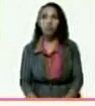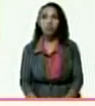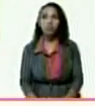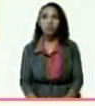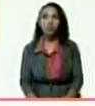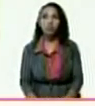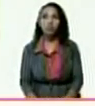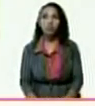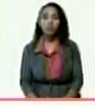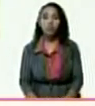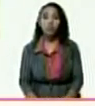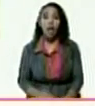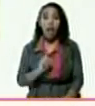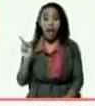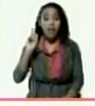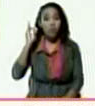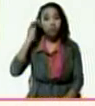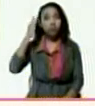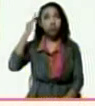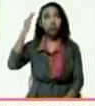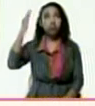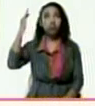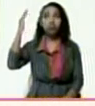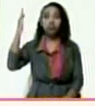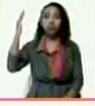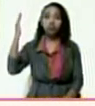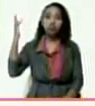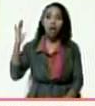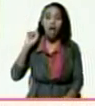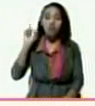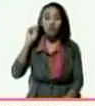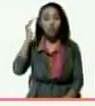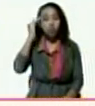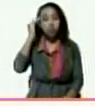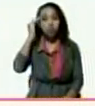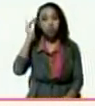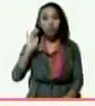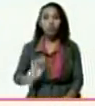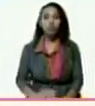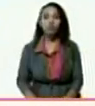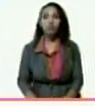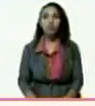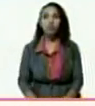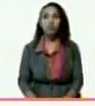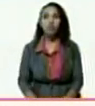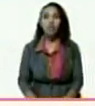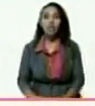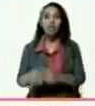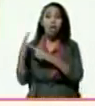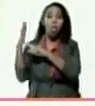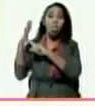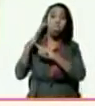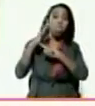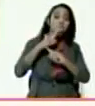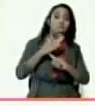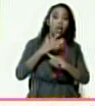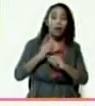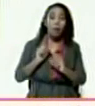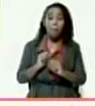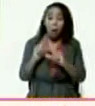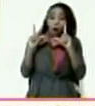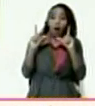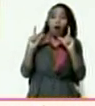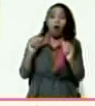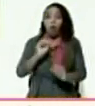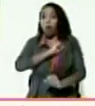ellos se imaginan así en su mente que nos van a asustar,